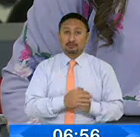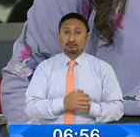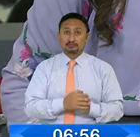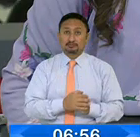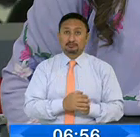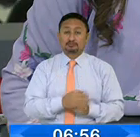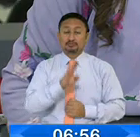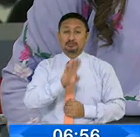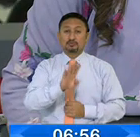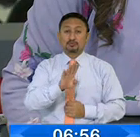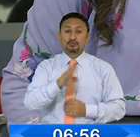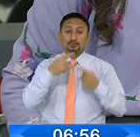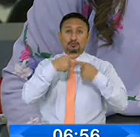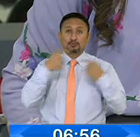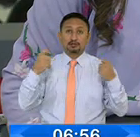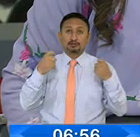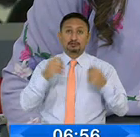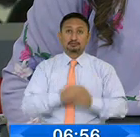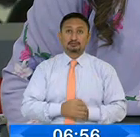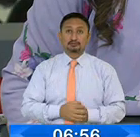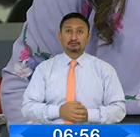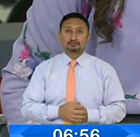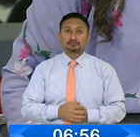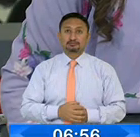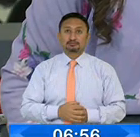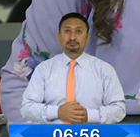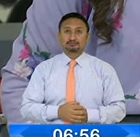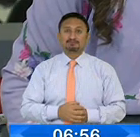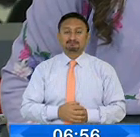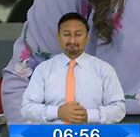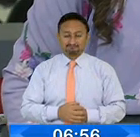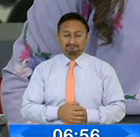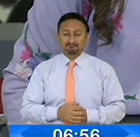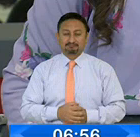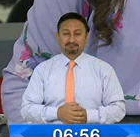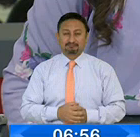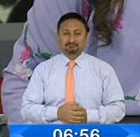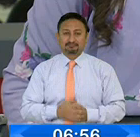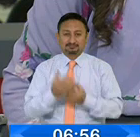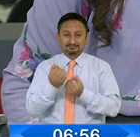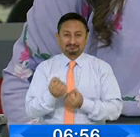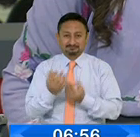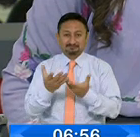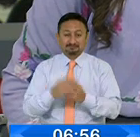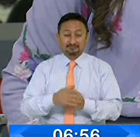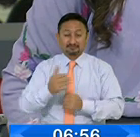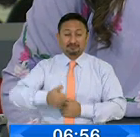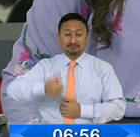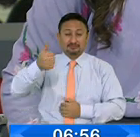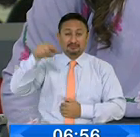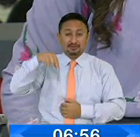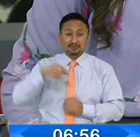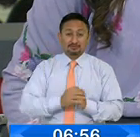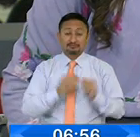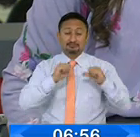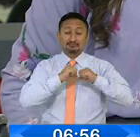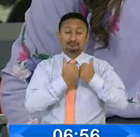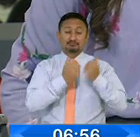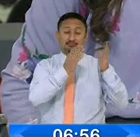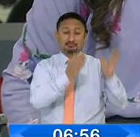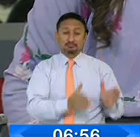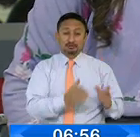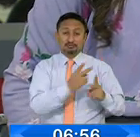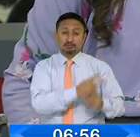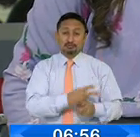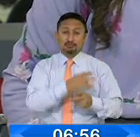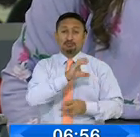día 4 de marzo de El Comercio. Y bueno, ahora le vamos a contar que el Ejecutivo dialogará con los asambleístas, miembros del Consejo